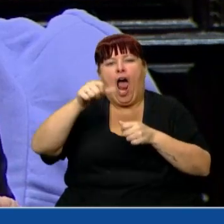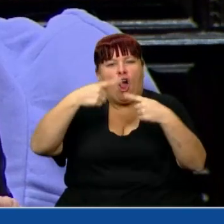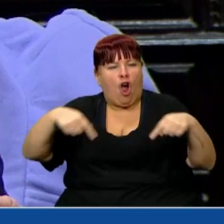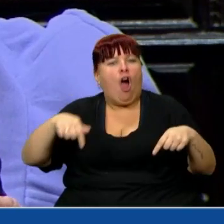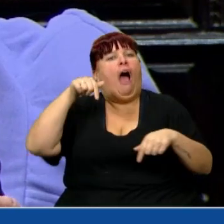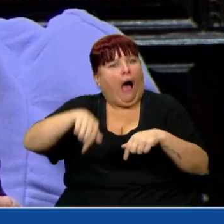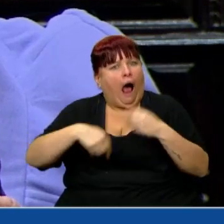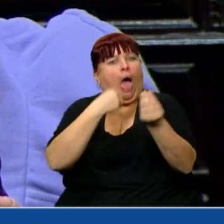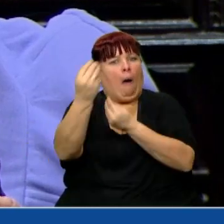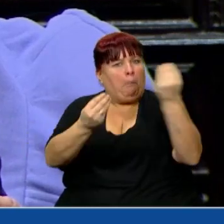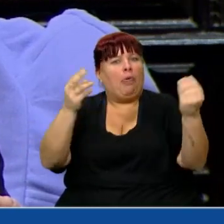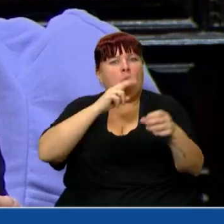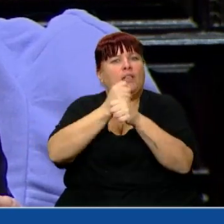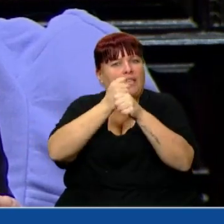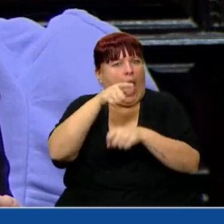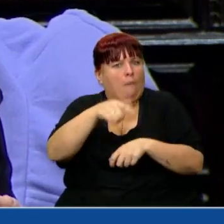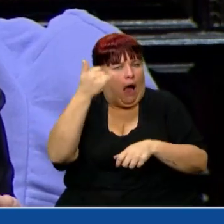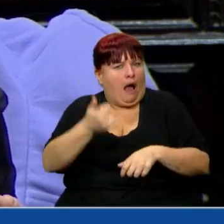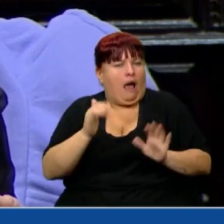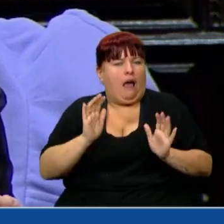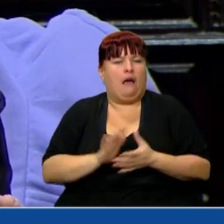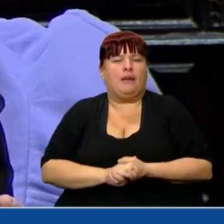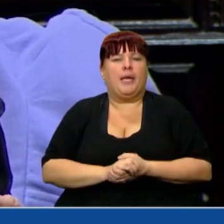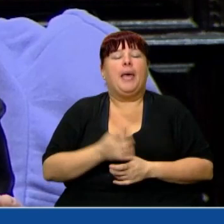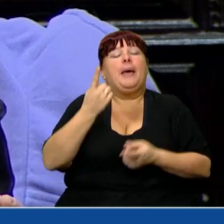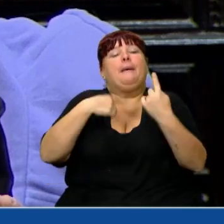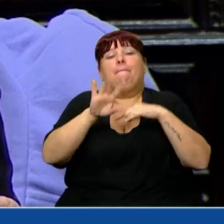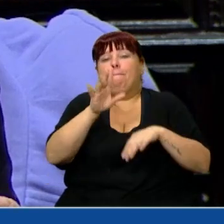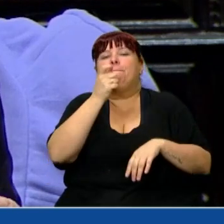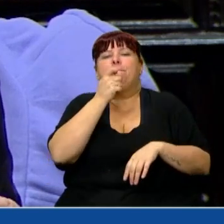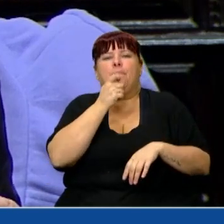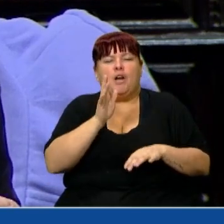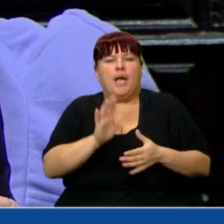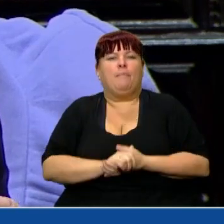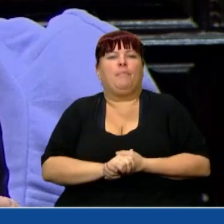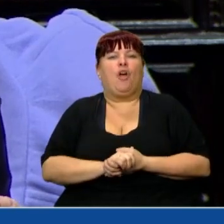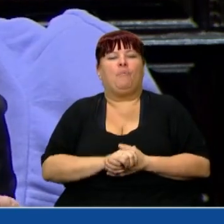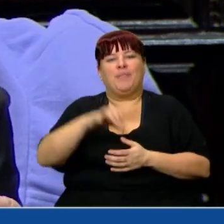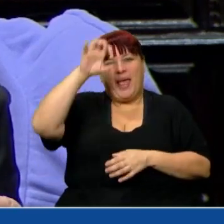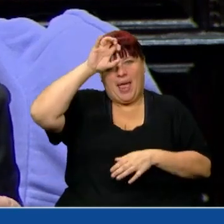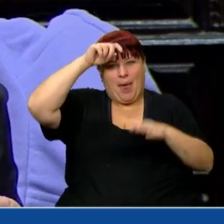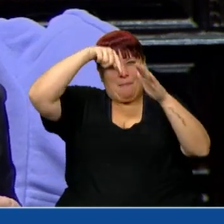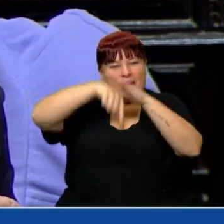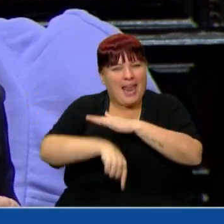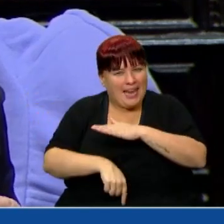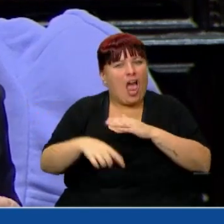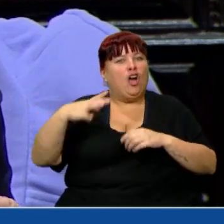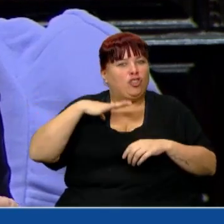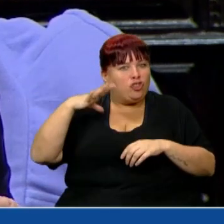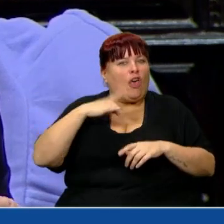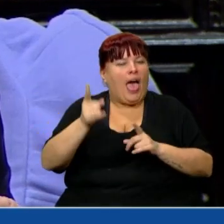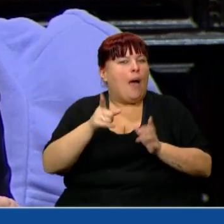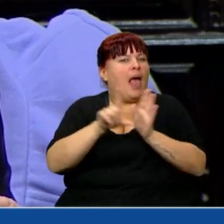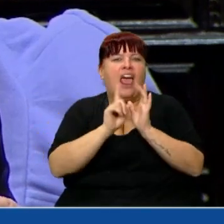Hoy sí trabajan mujeres en estas actividades laborales. Pero, por ejemplo, en la minería sigue siendo alegada